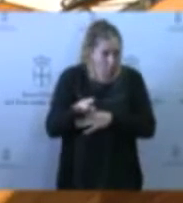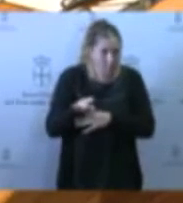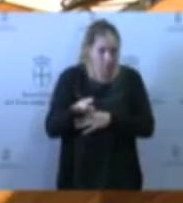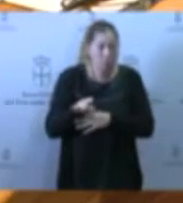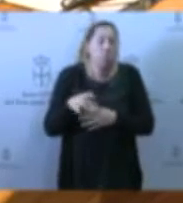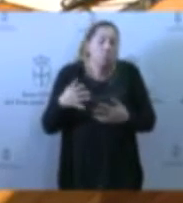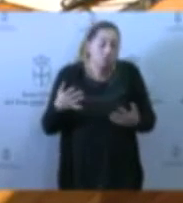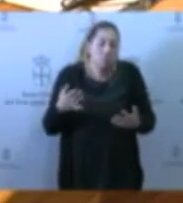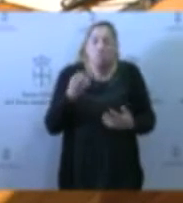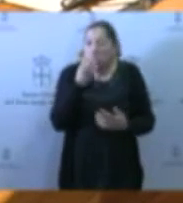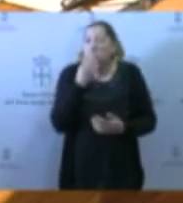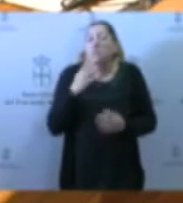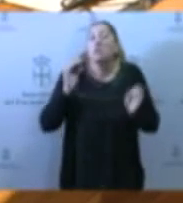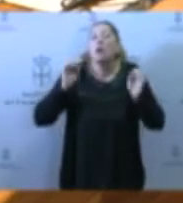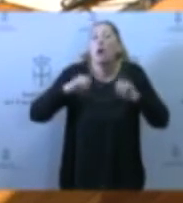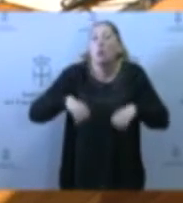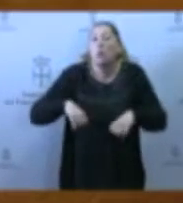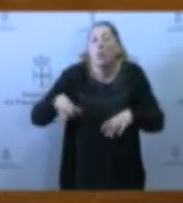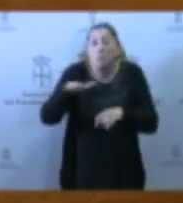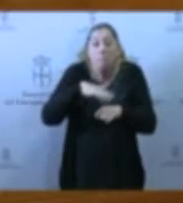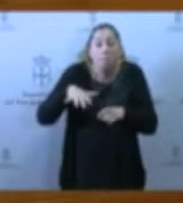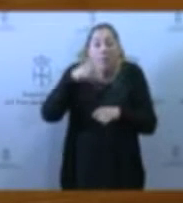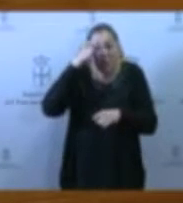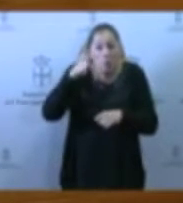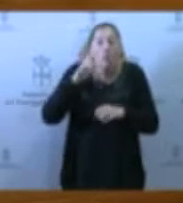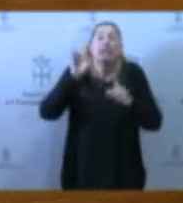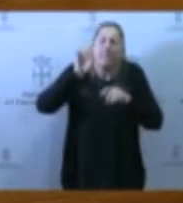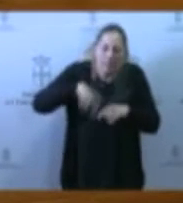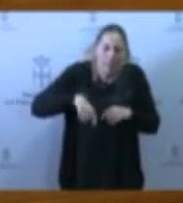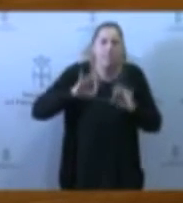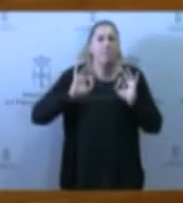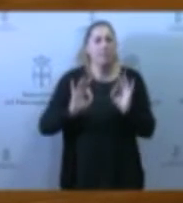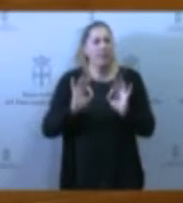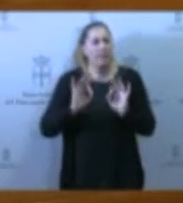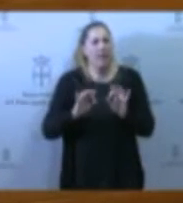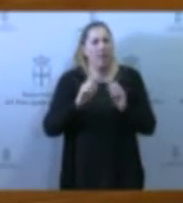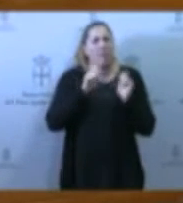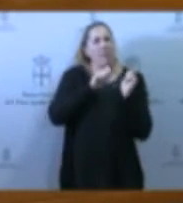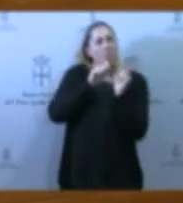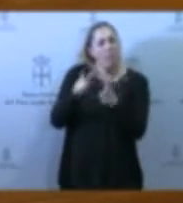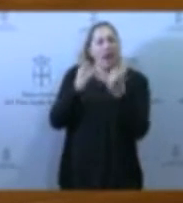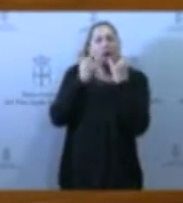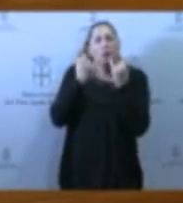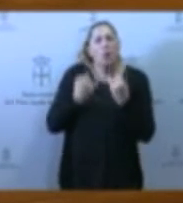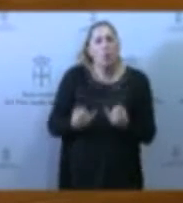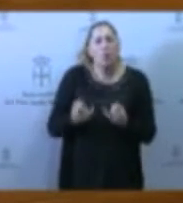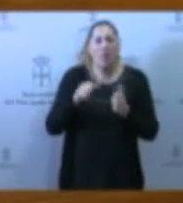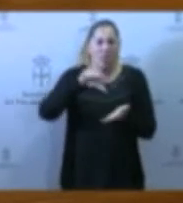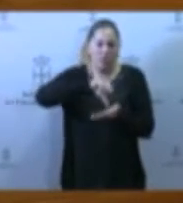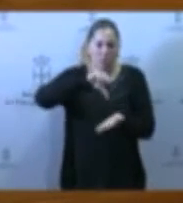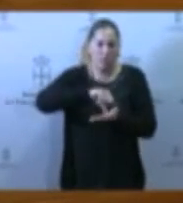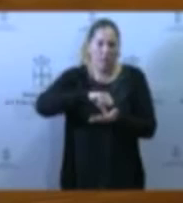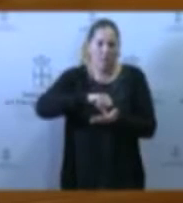Vale, bien, de acuerdo, medio rural. No, es que también es cierto que no es lo mismo suministrar en una ciudad donde prácticamente no